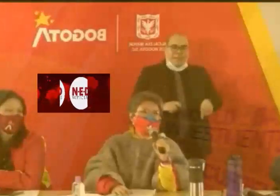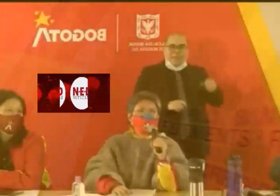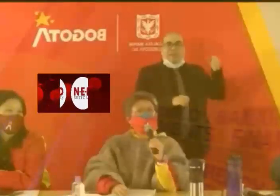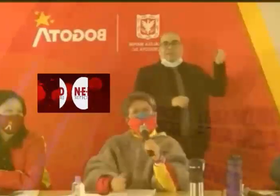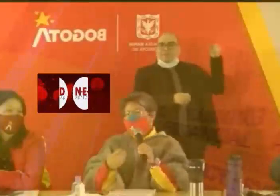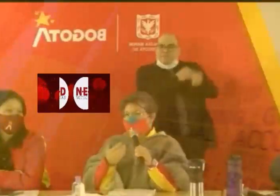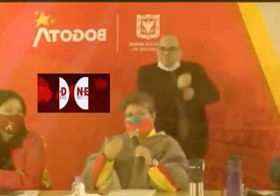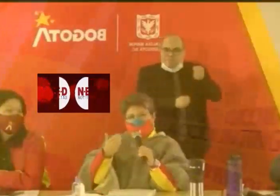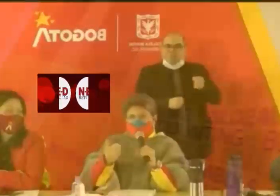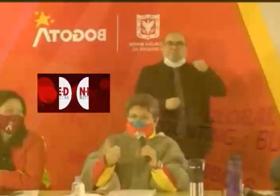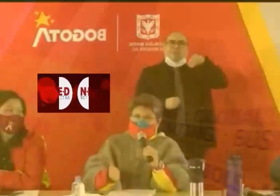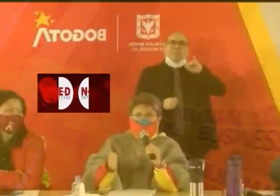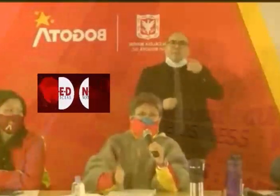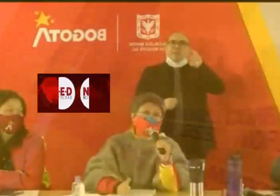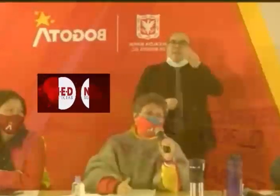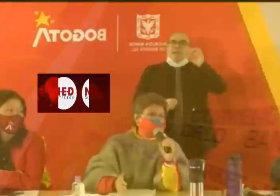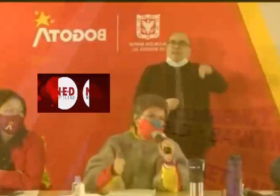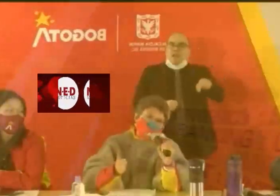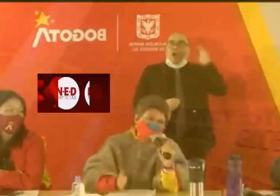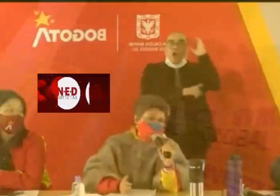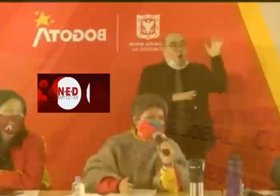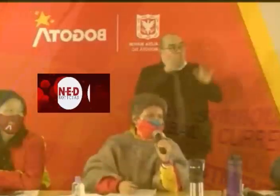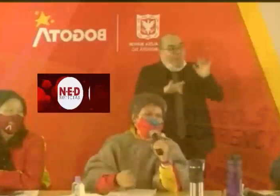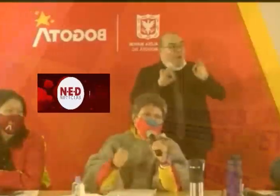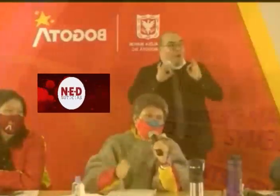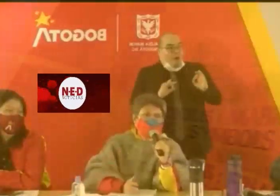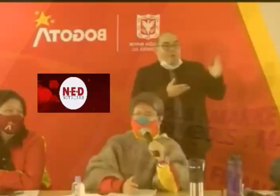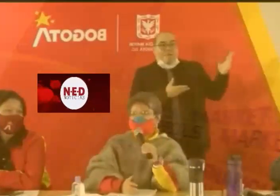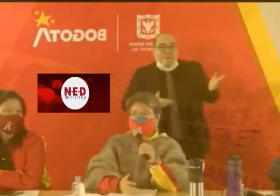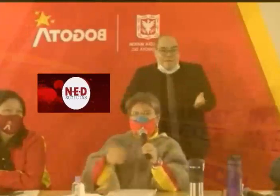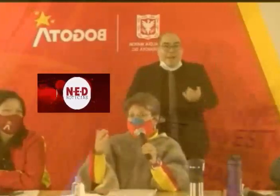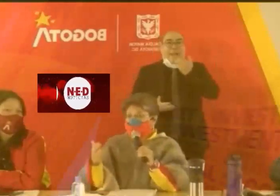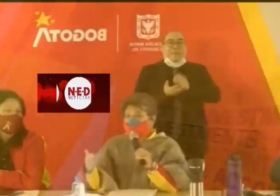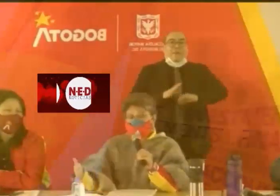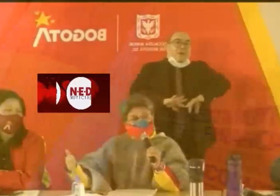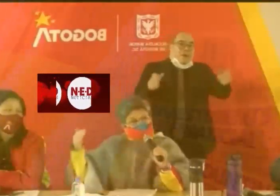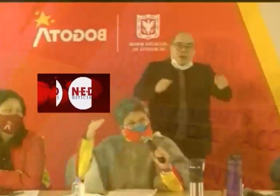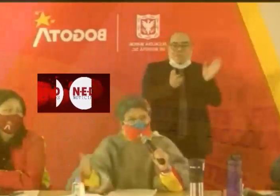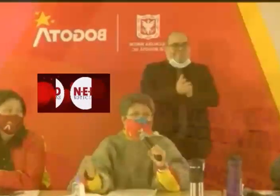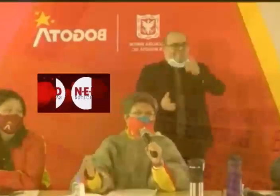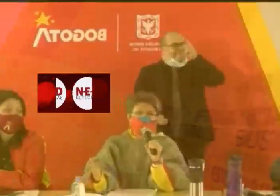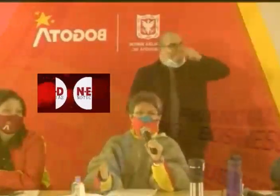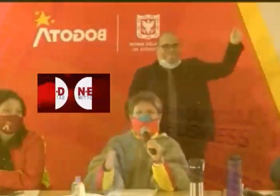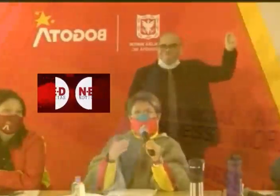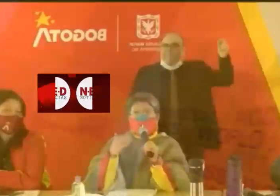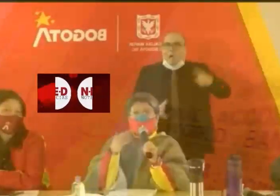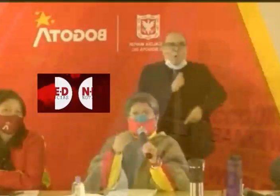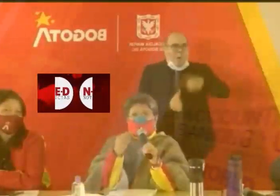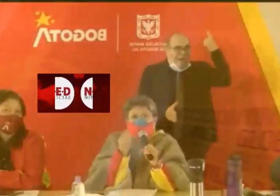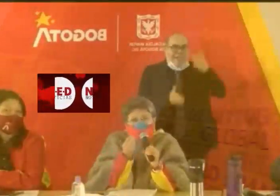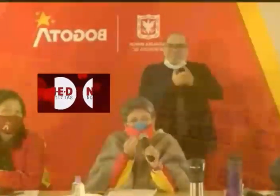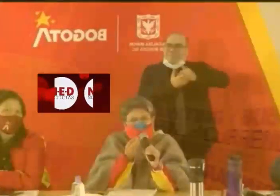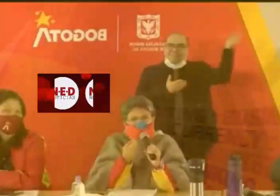las cifras de las autoridades, es posible que haya participado en actividades delictivas. Entonces, calificar a una nacionalidad por un 4% creo que no es